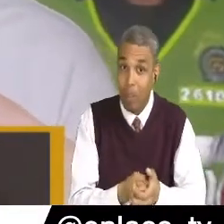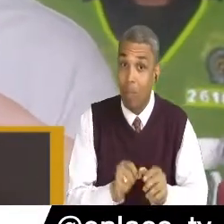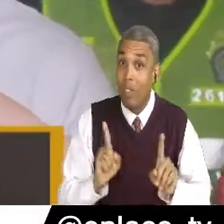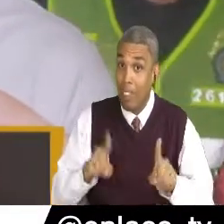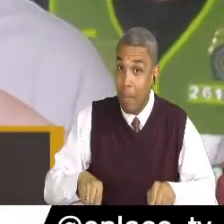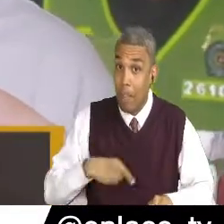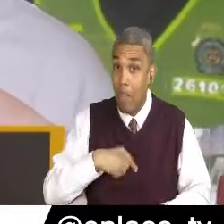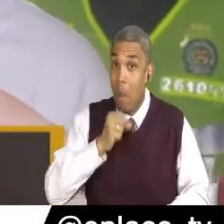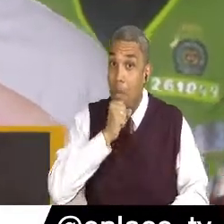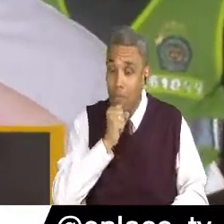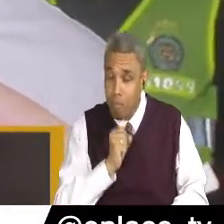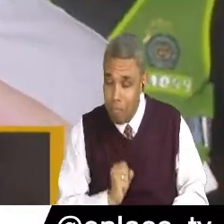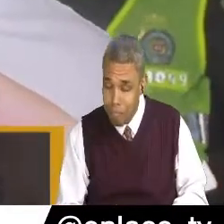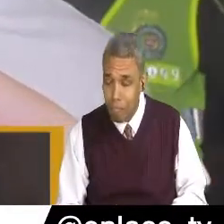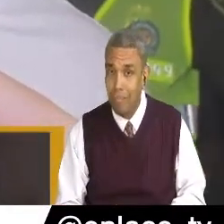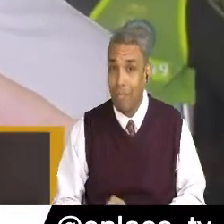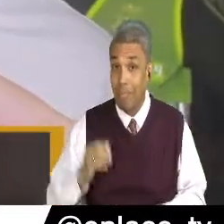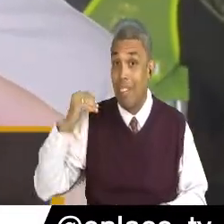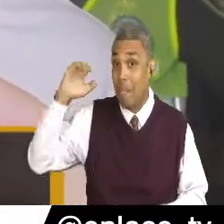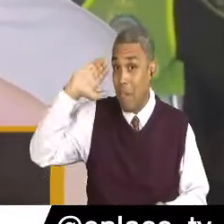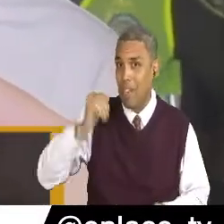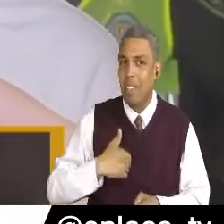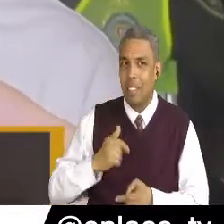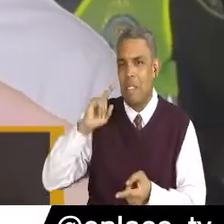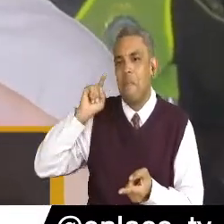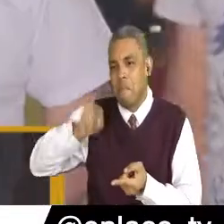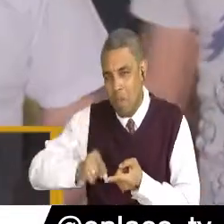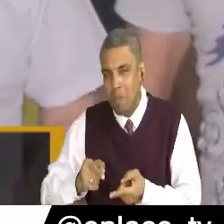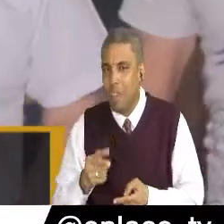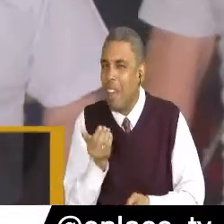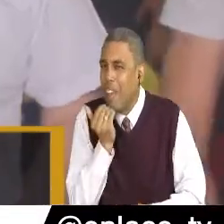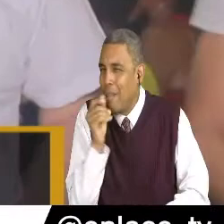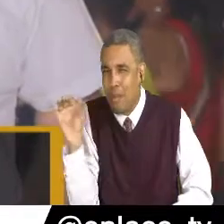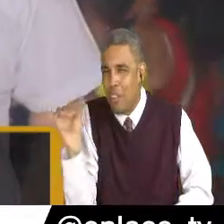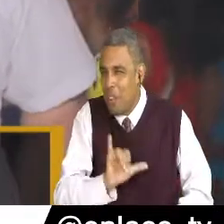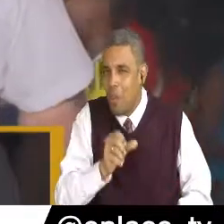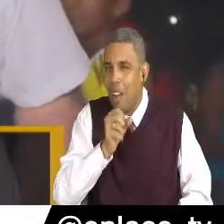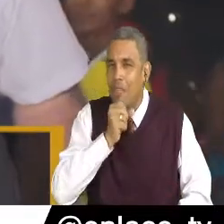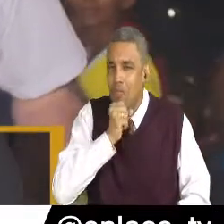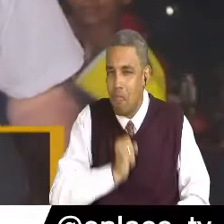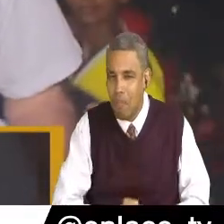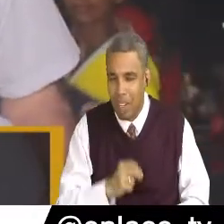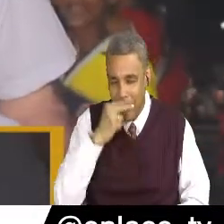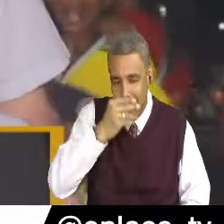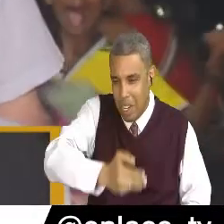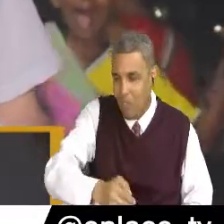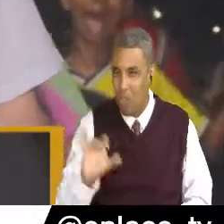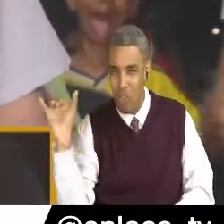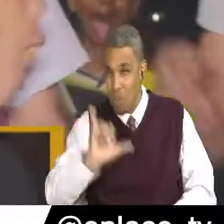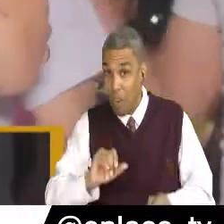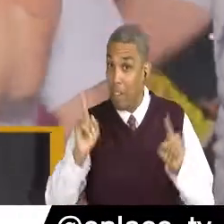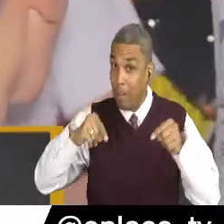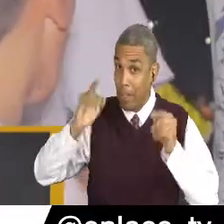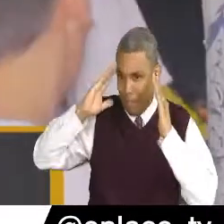mayores, que son nuestros otros niños. Este evento ha sido supremamente importante, es nuestro tercer evento en lo que va